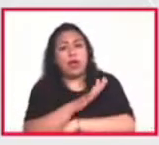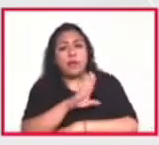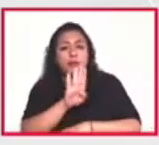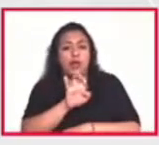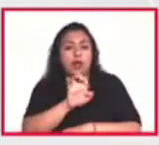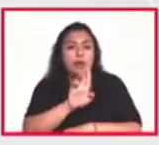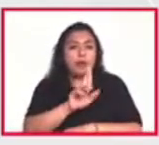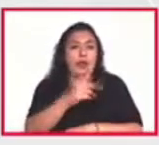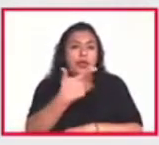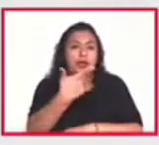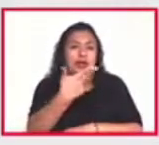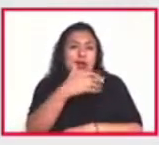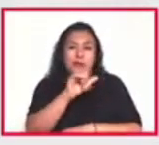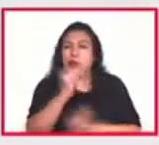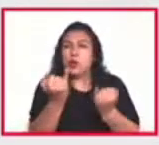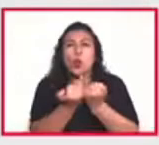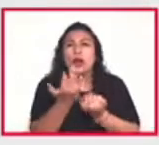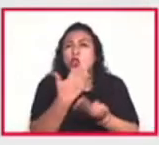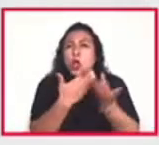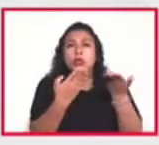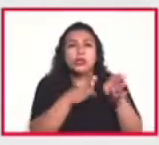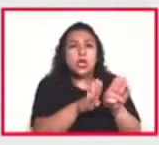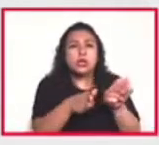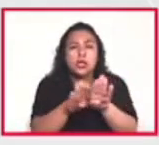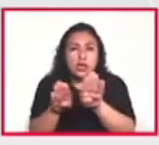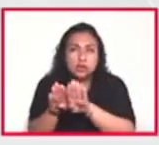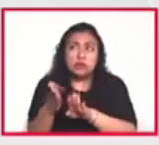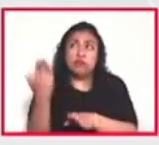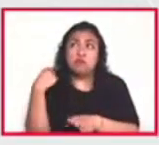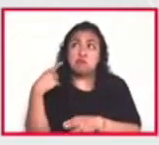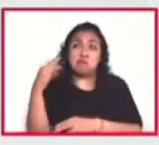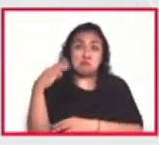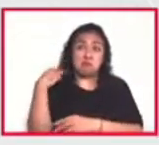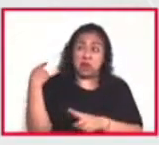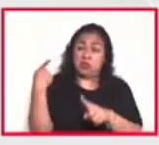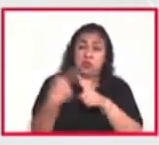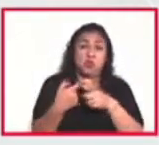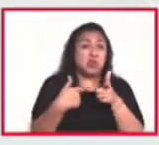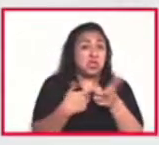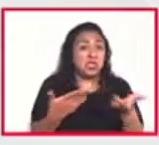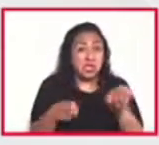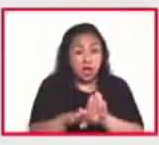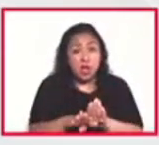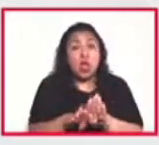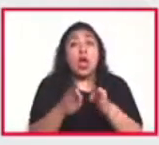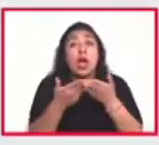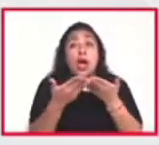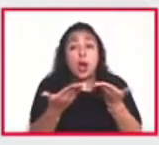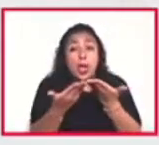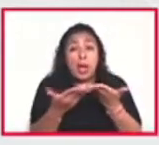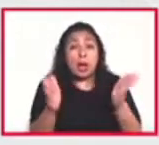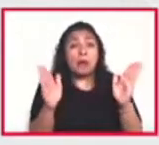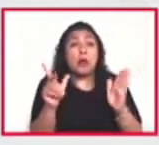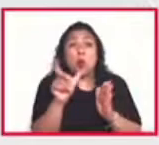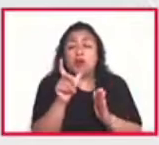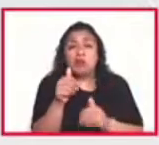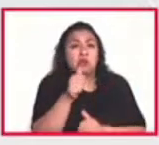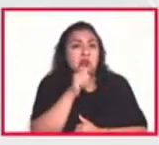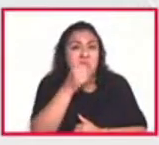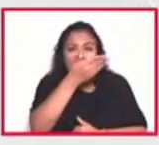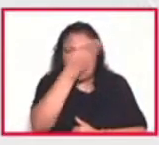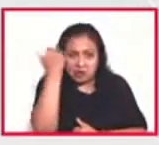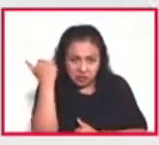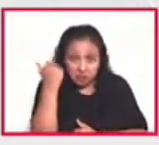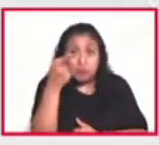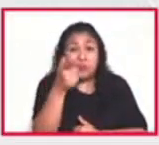que todos los clubes del país, permanecen cerrados desde marzo de este año y su reapertura es todavía incierta. Para esta